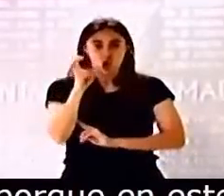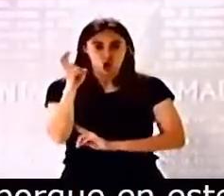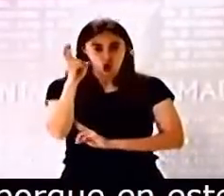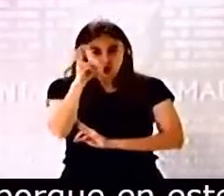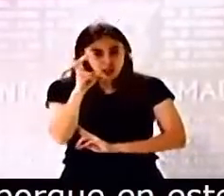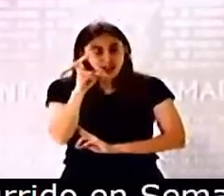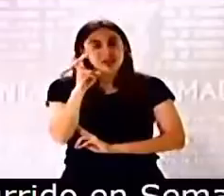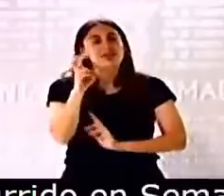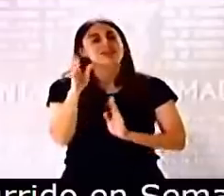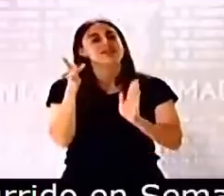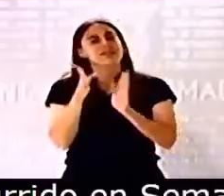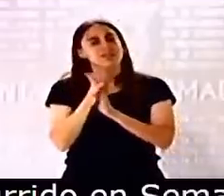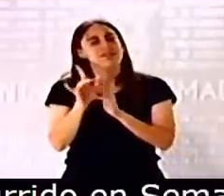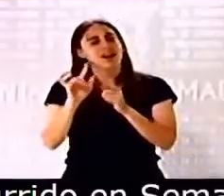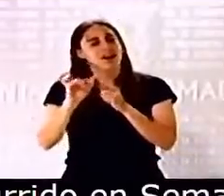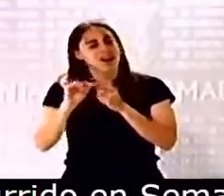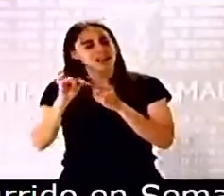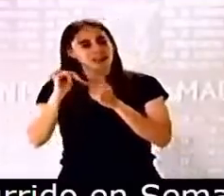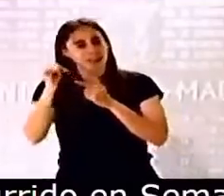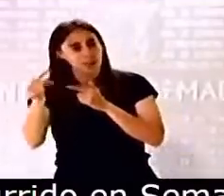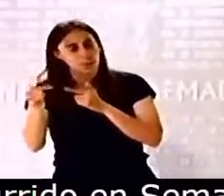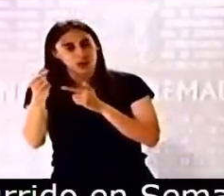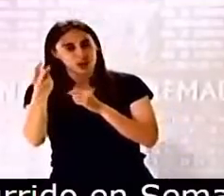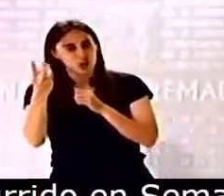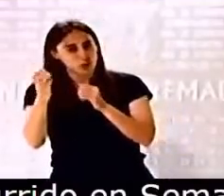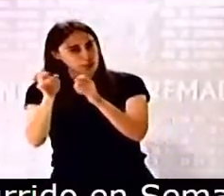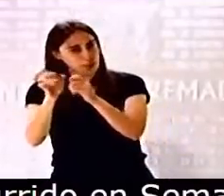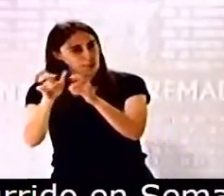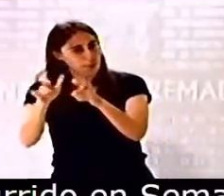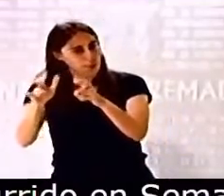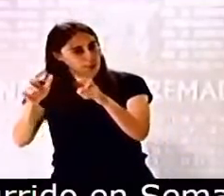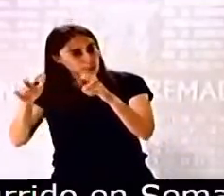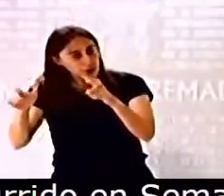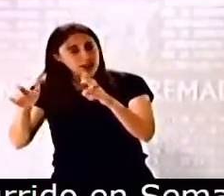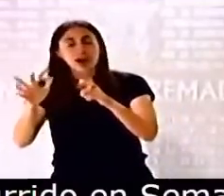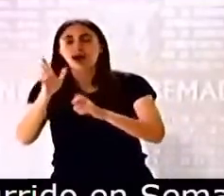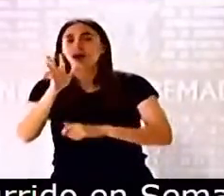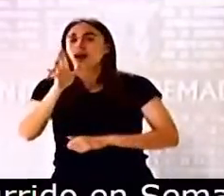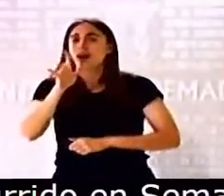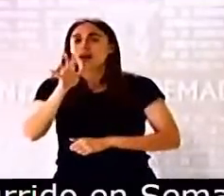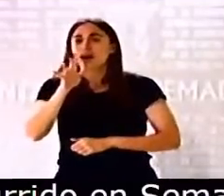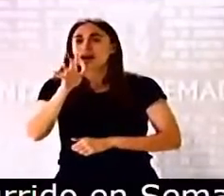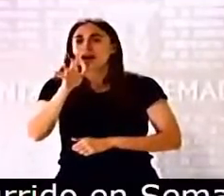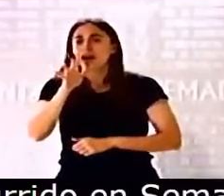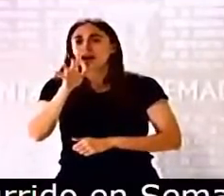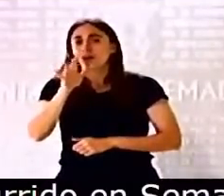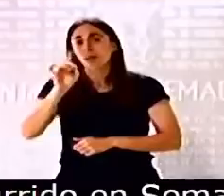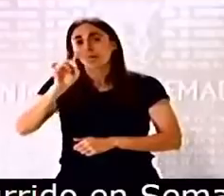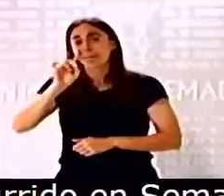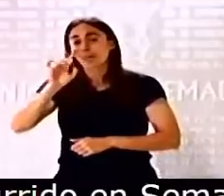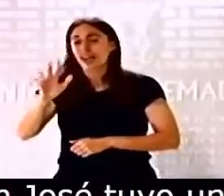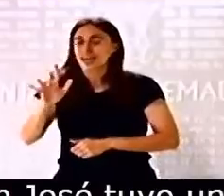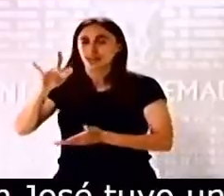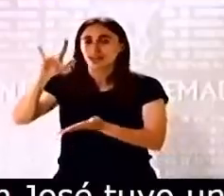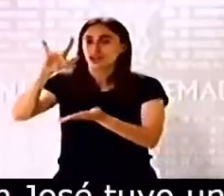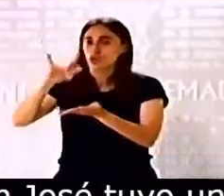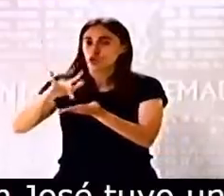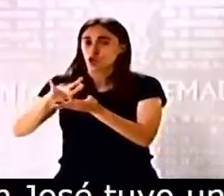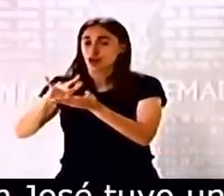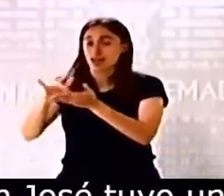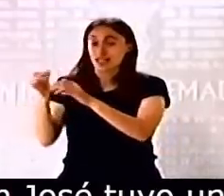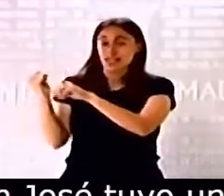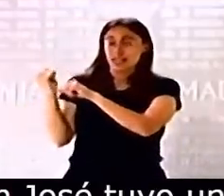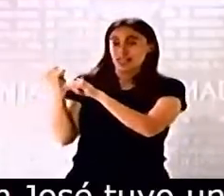tuvo una leve repercusión sobre las cifras de incidencia, y en este momento debemos estar viviendo lo que ha